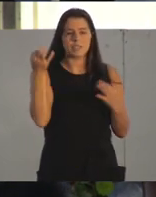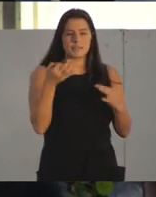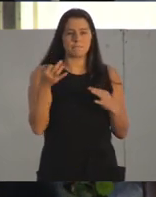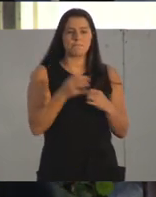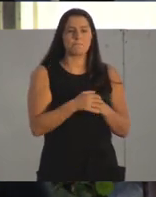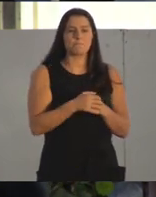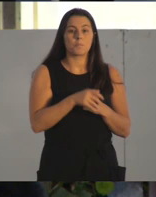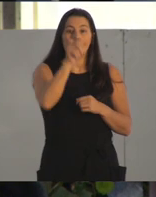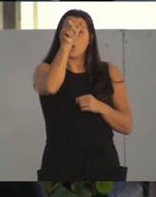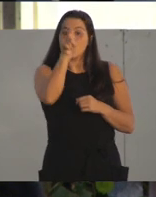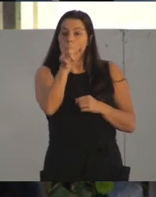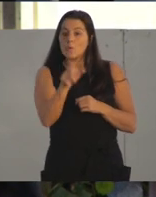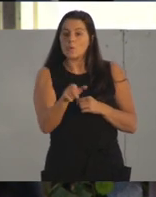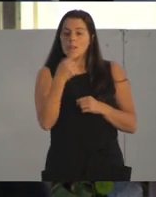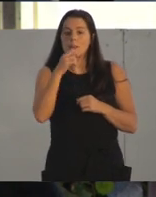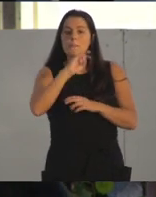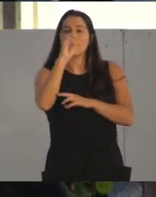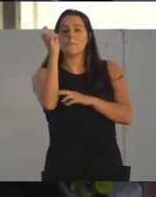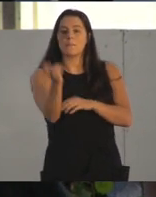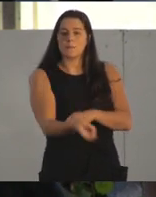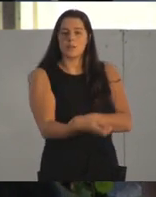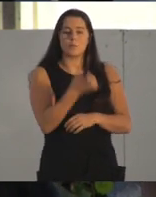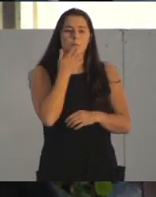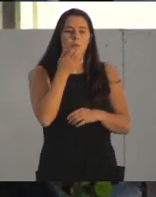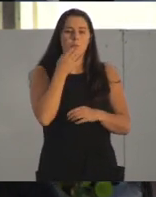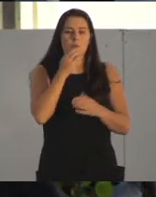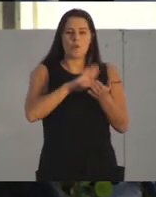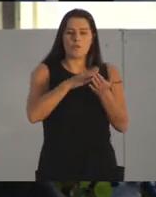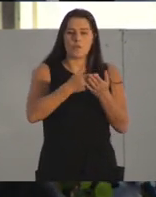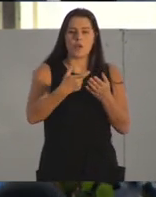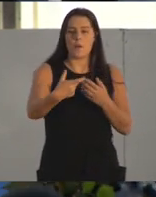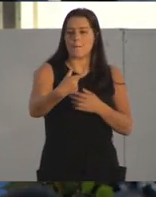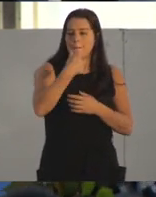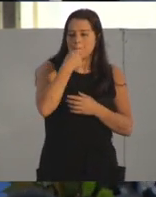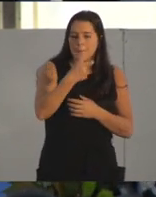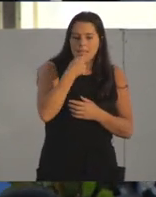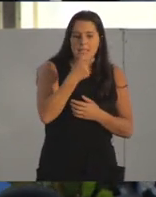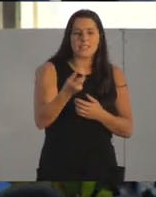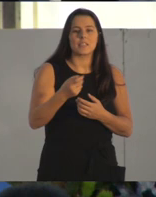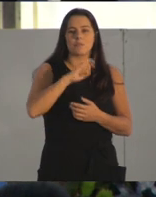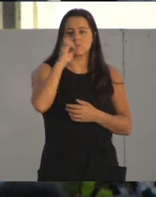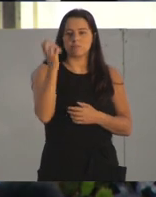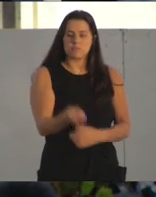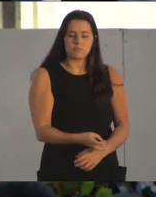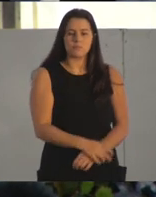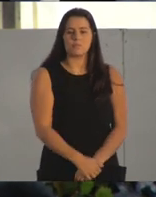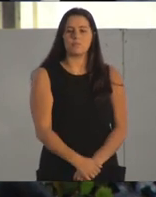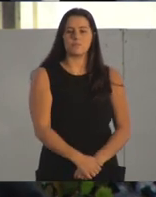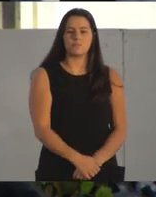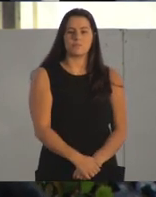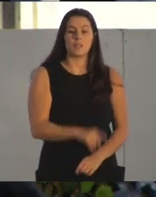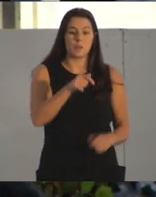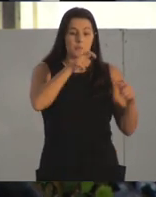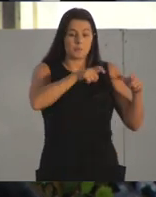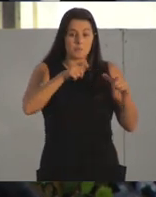en la columna de varios, donde están metidos los San Jacobos, las pizzas, los hojaldres, muchísimos platos que hasta no